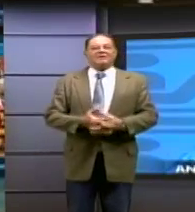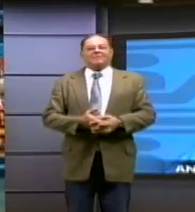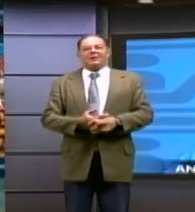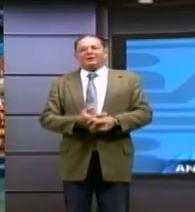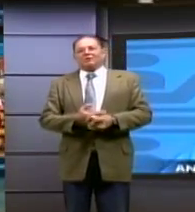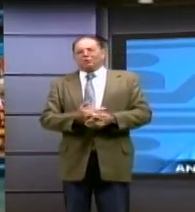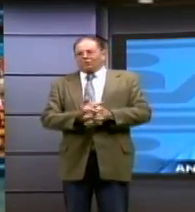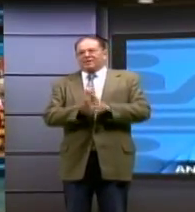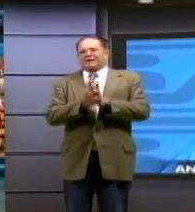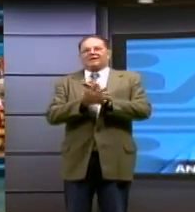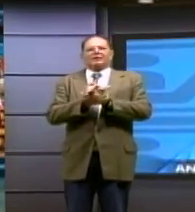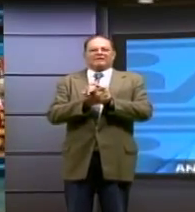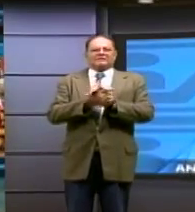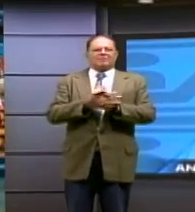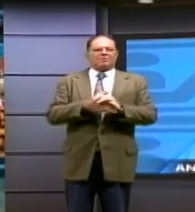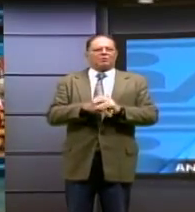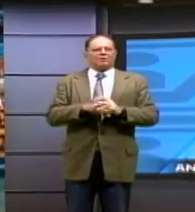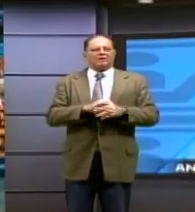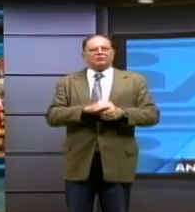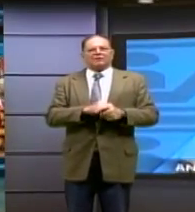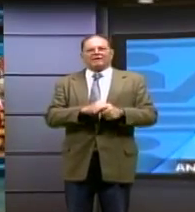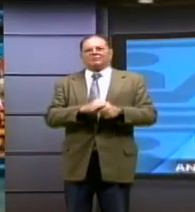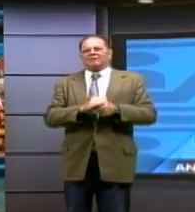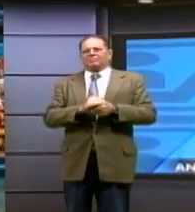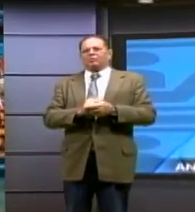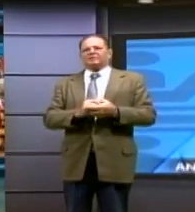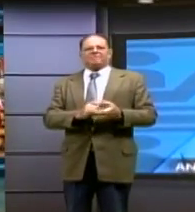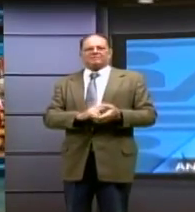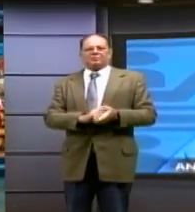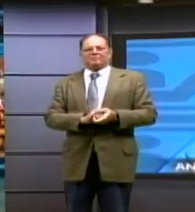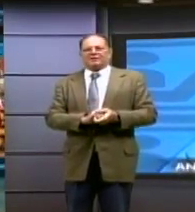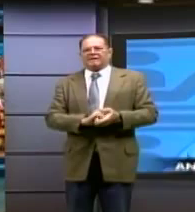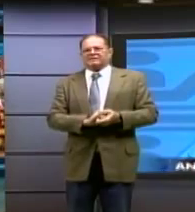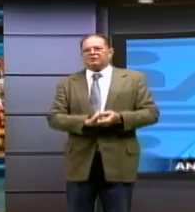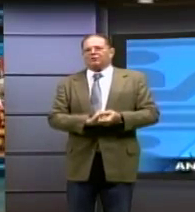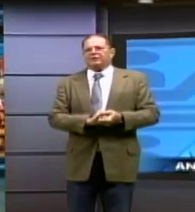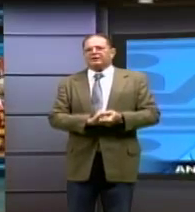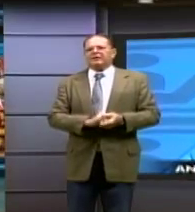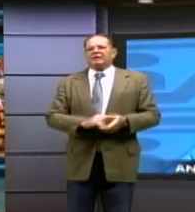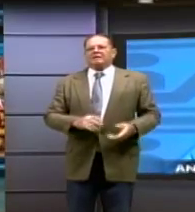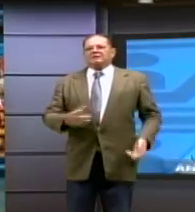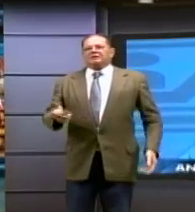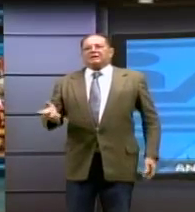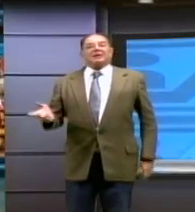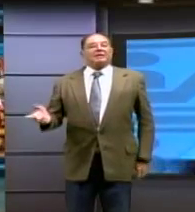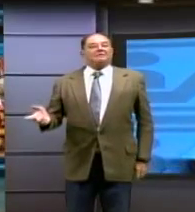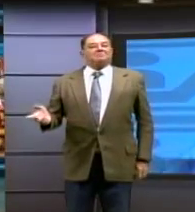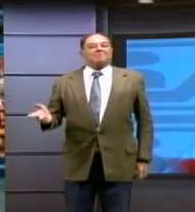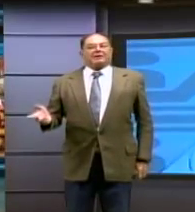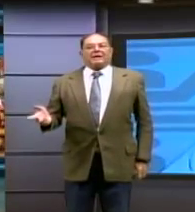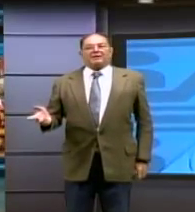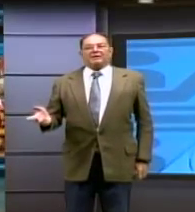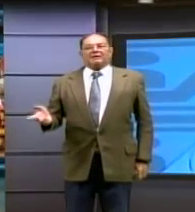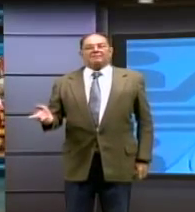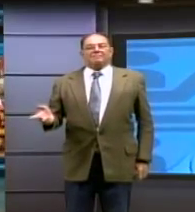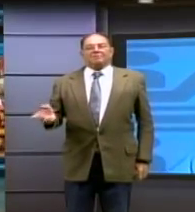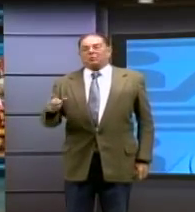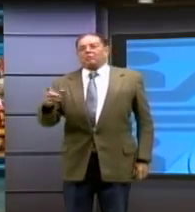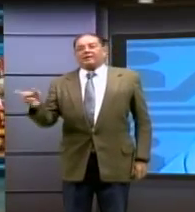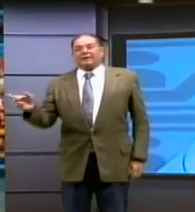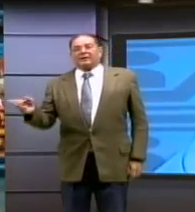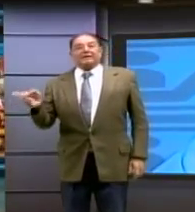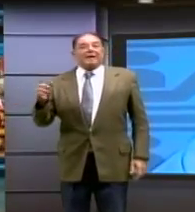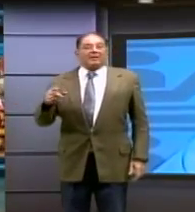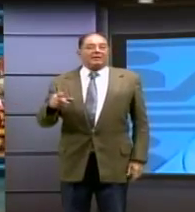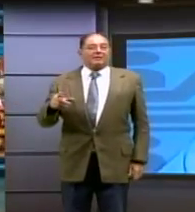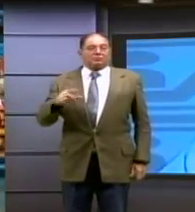yo escribí en Crónica ayer, gracias a mi amigo Virgilio Soberanes, me abrió un espacio las mañanas en Crónica. Dije nada para nadie, pero